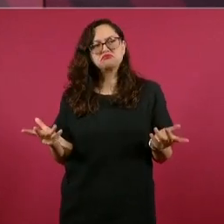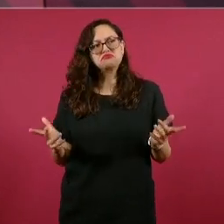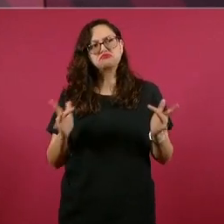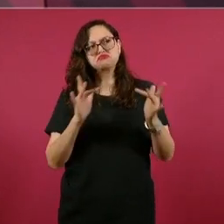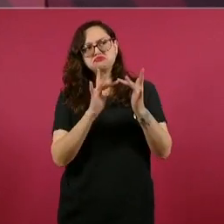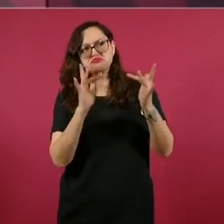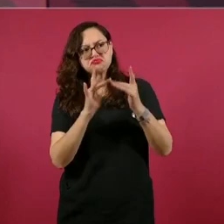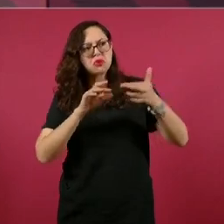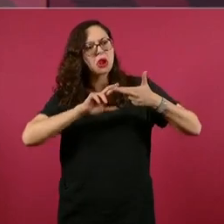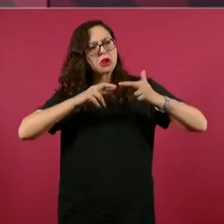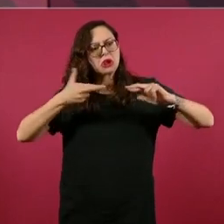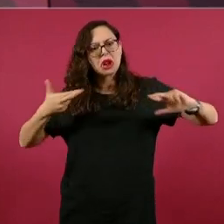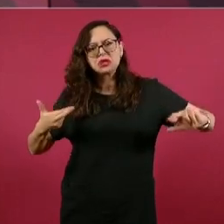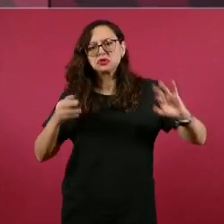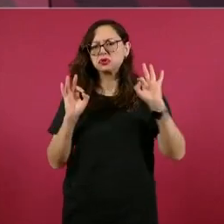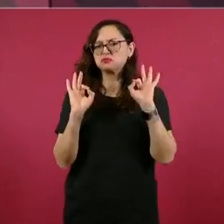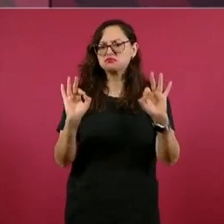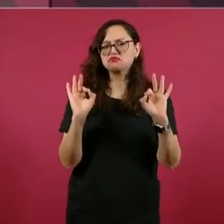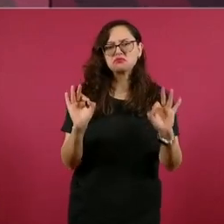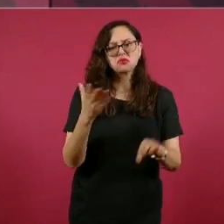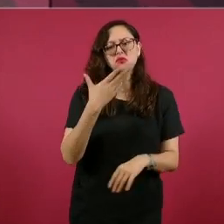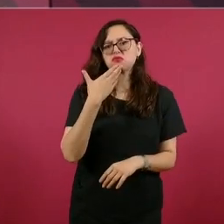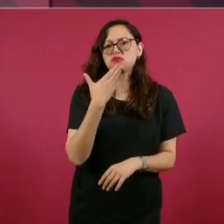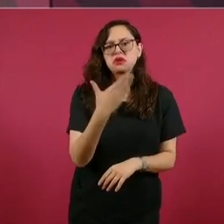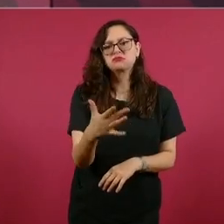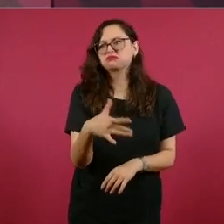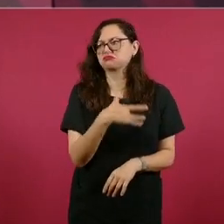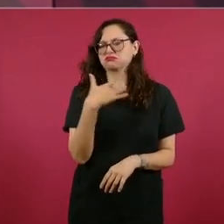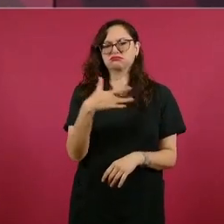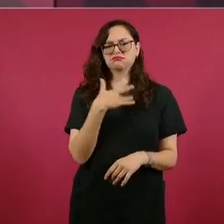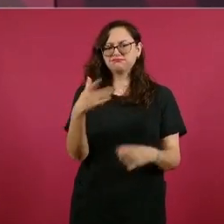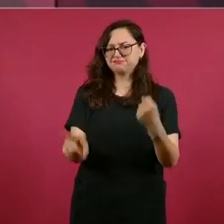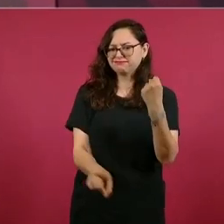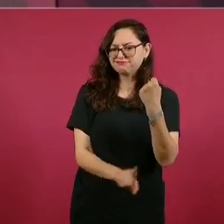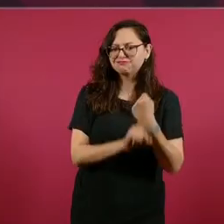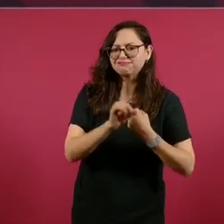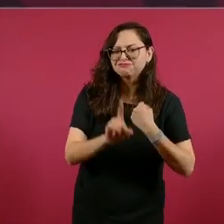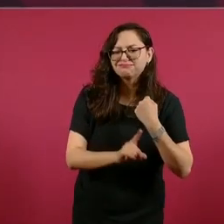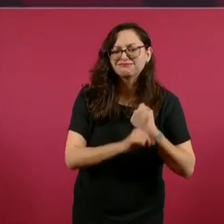No va a haber ningún problema.